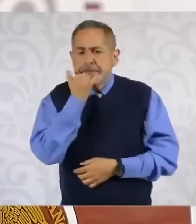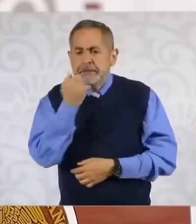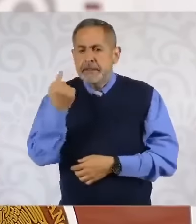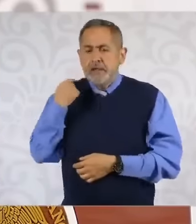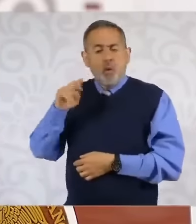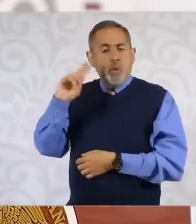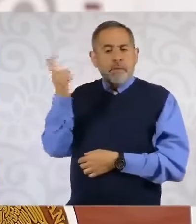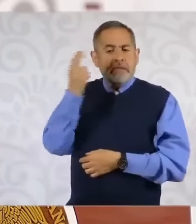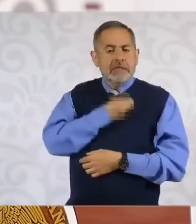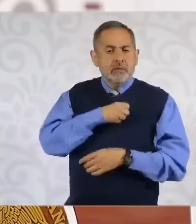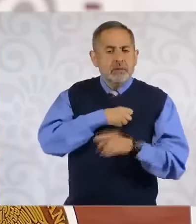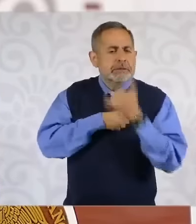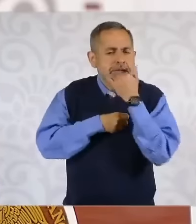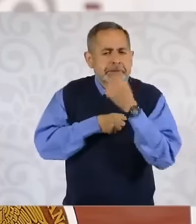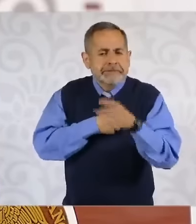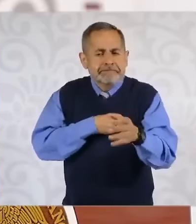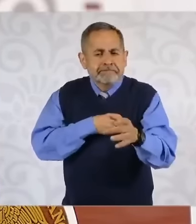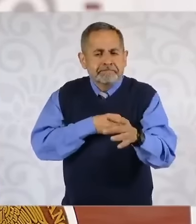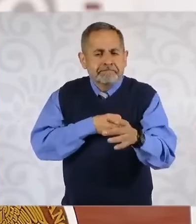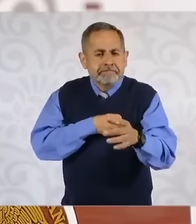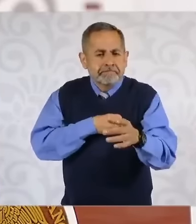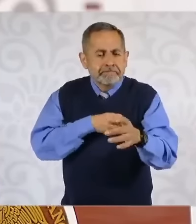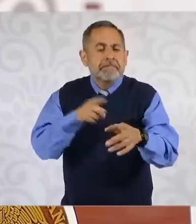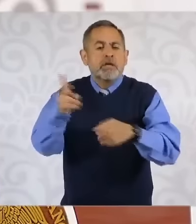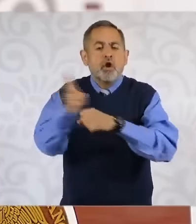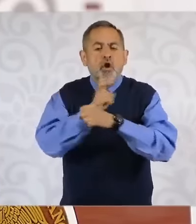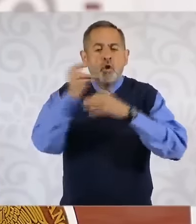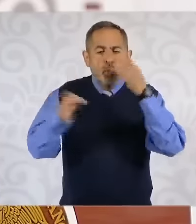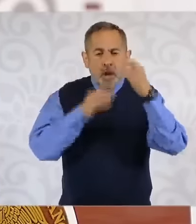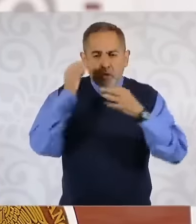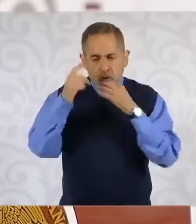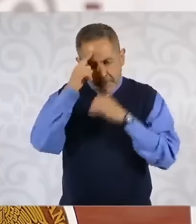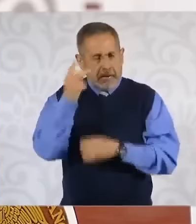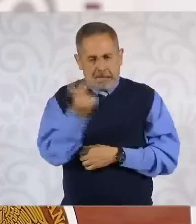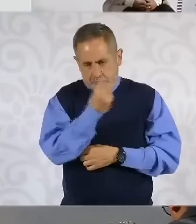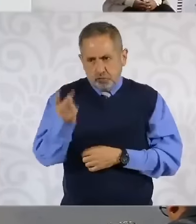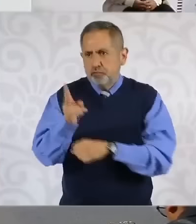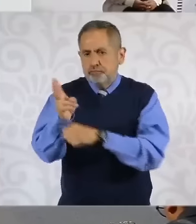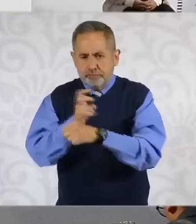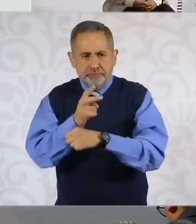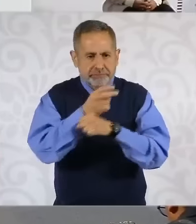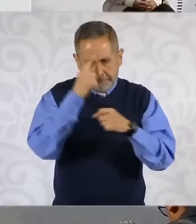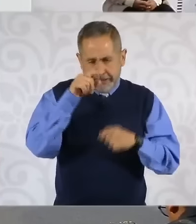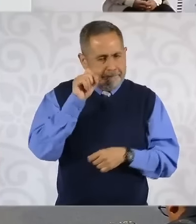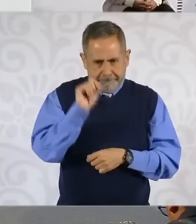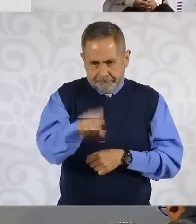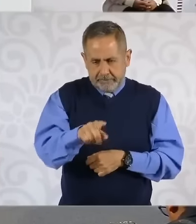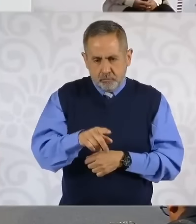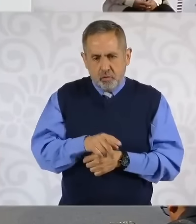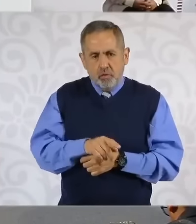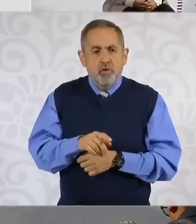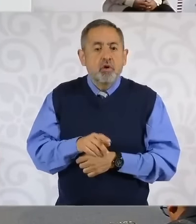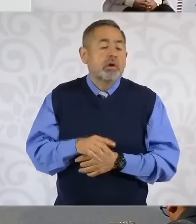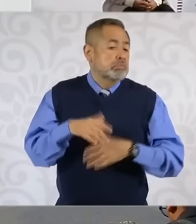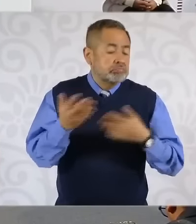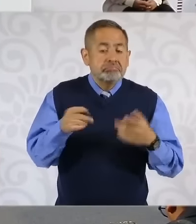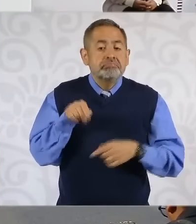está, la que sigue. Bueno, las convocatorias van a ser para las dos instituciones, las mismas. Ya les decía, en el